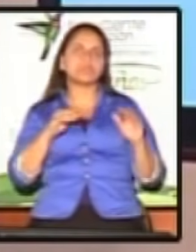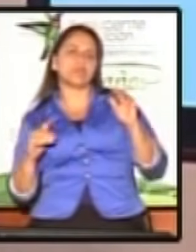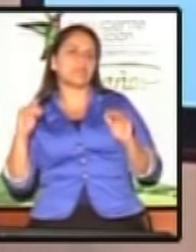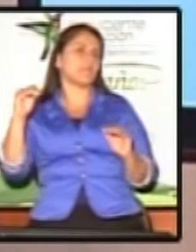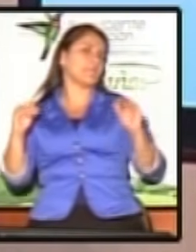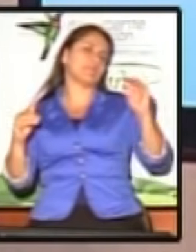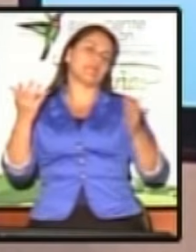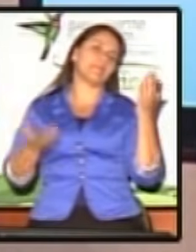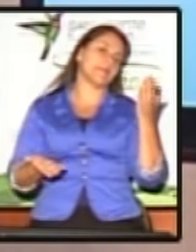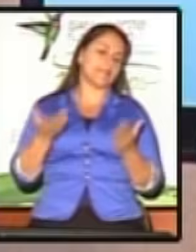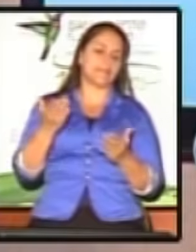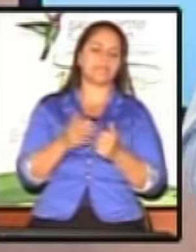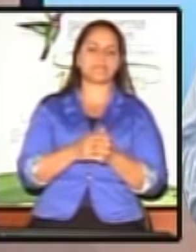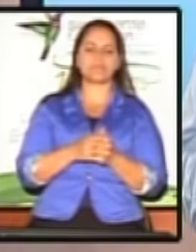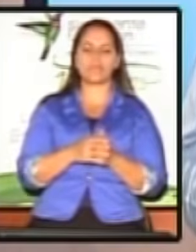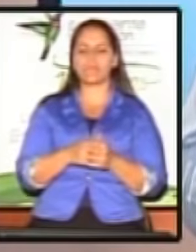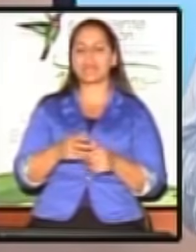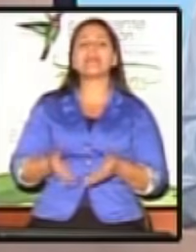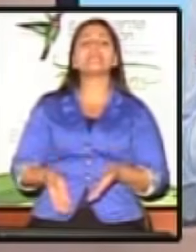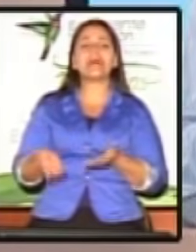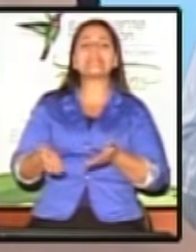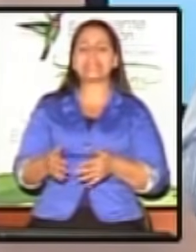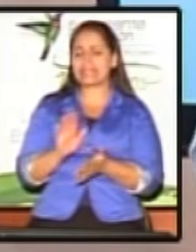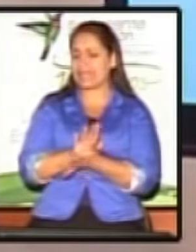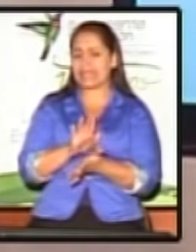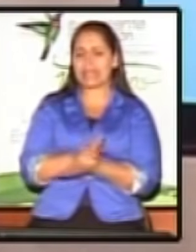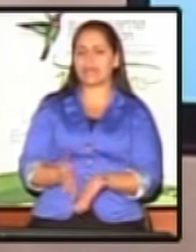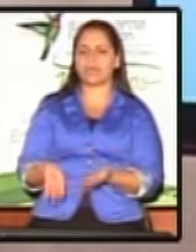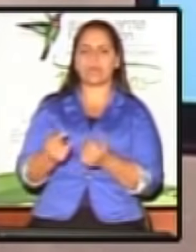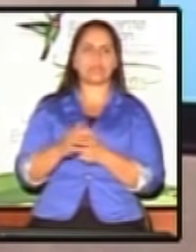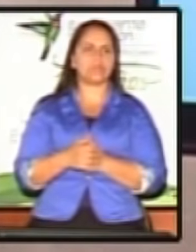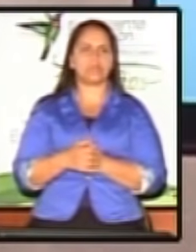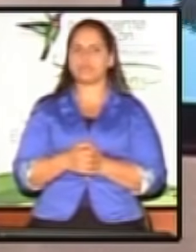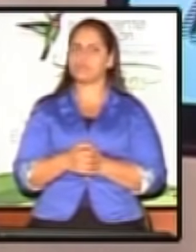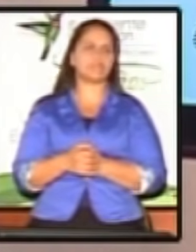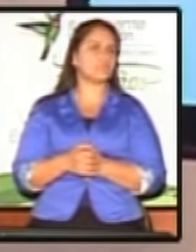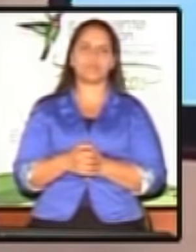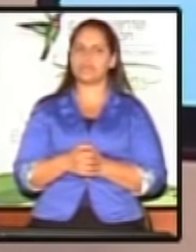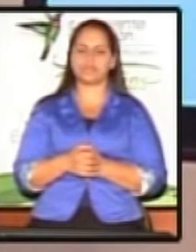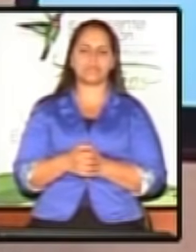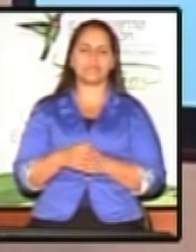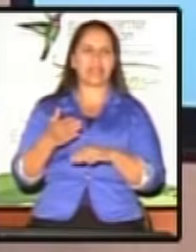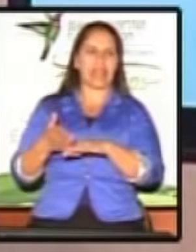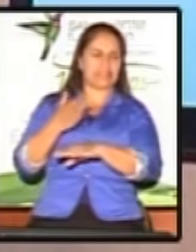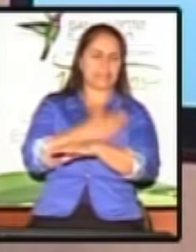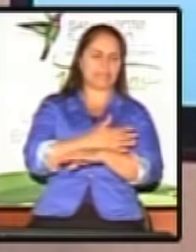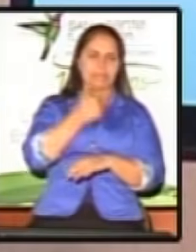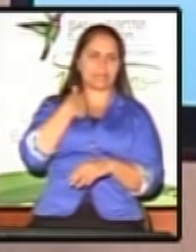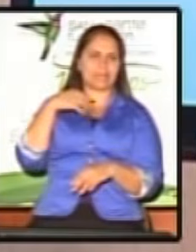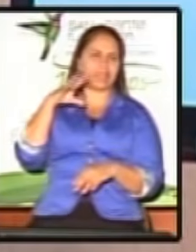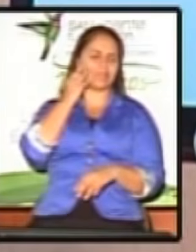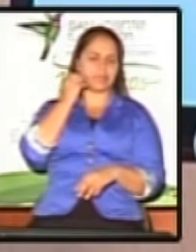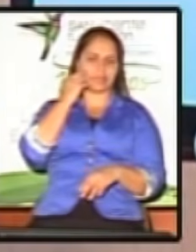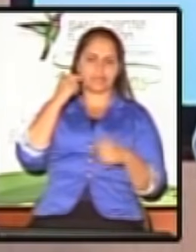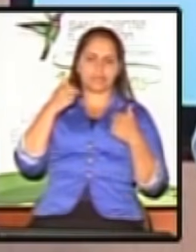es que muchas veces cuando estamos diciendo dígale que se vaya, que esté tranquilo, una vez me pasó,